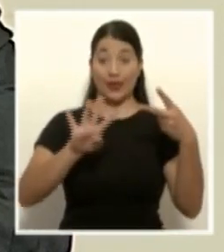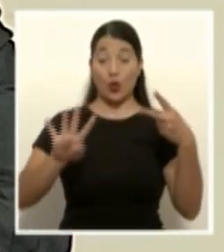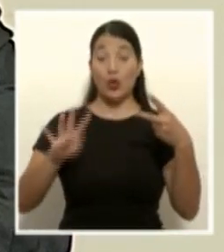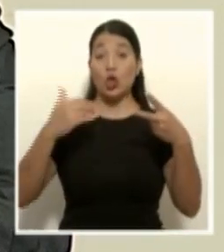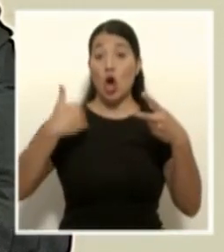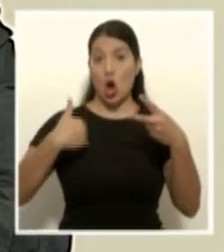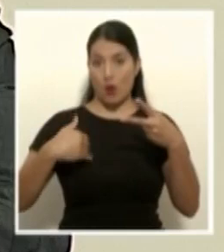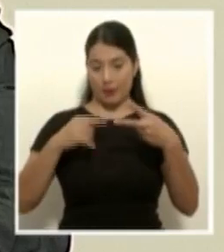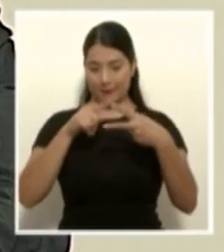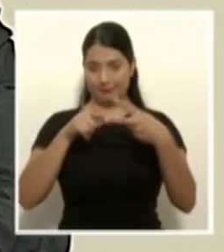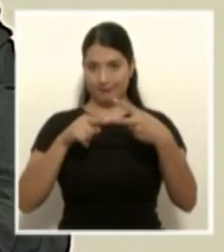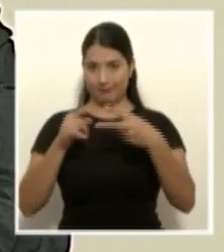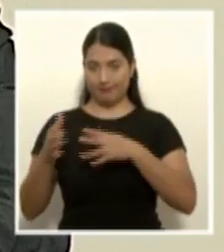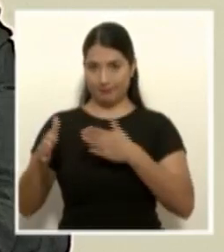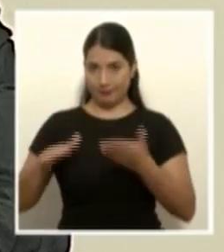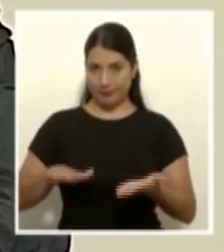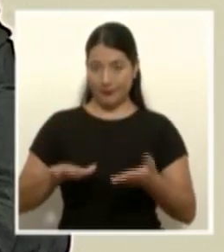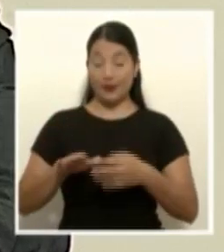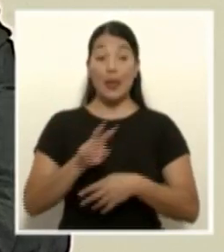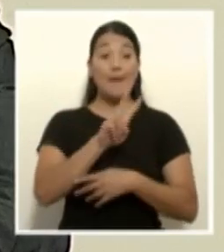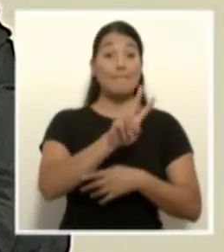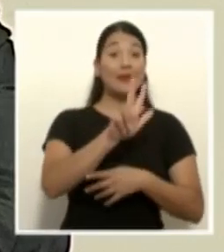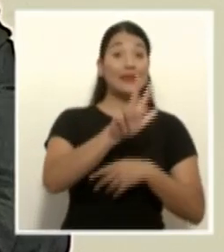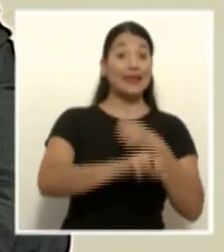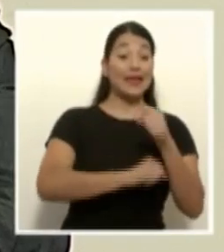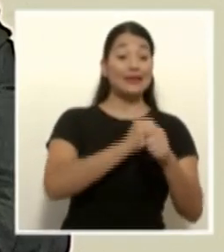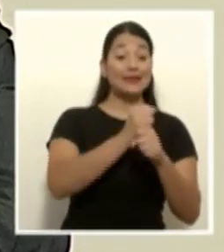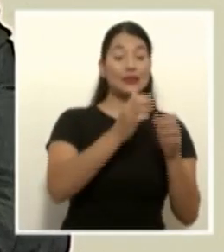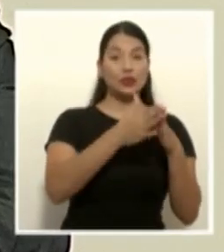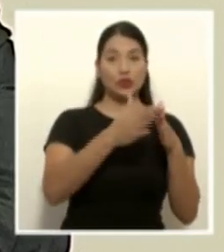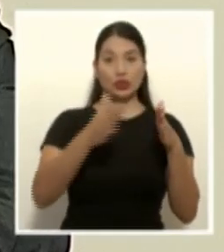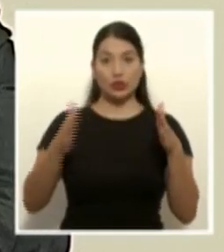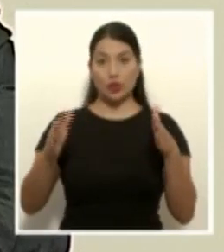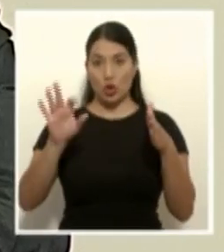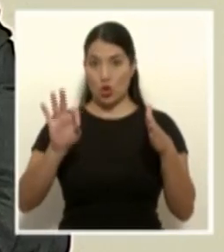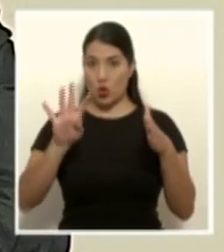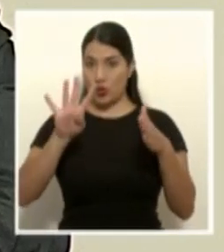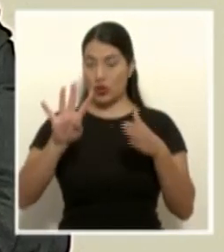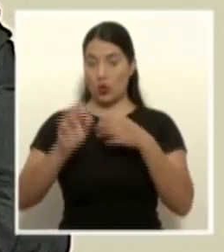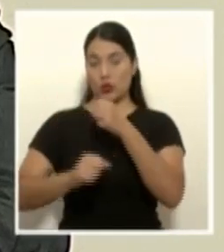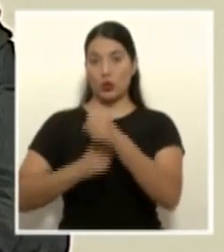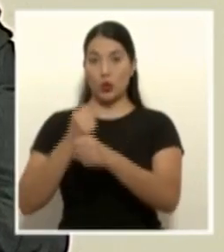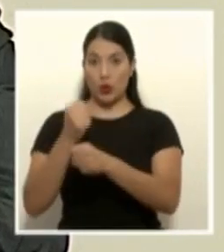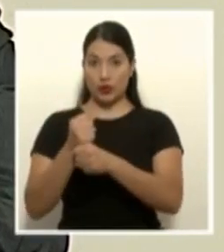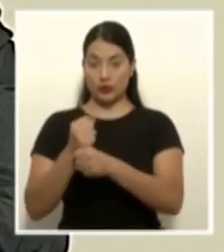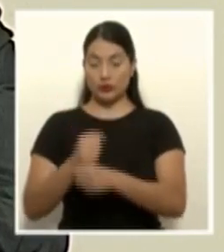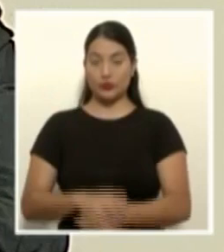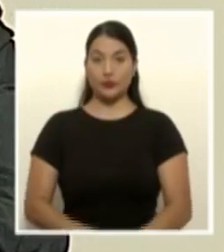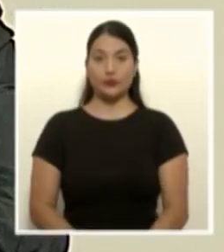El rango de edad va desde los 23 hasta los 94 años.